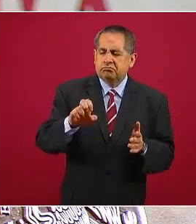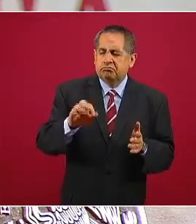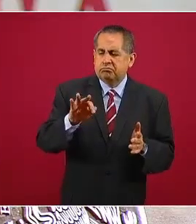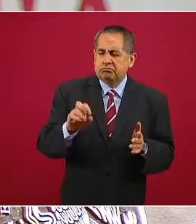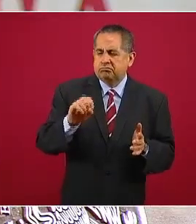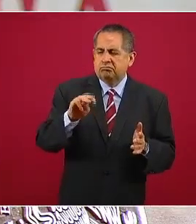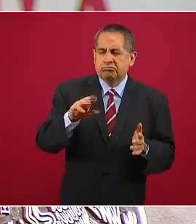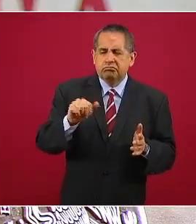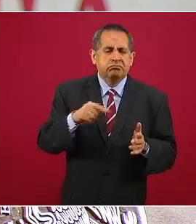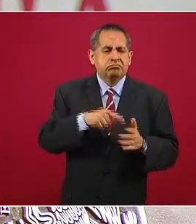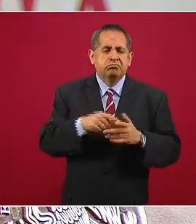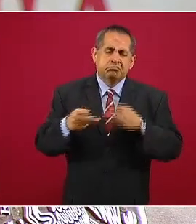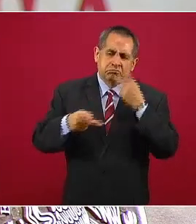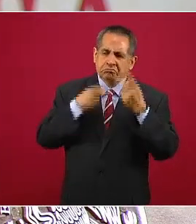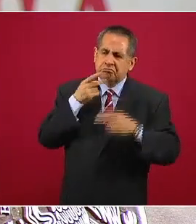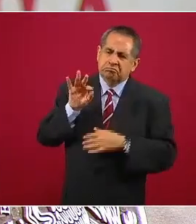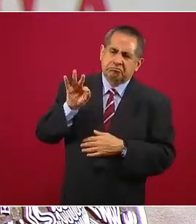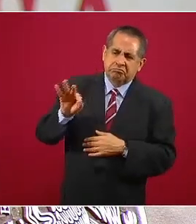está